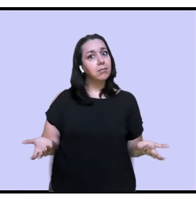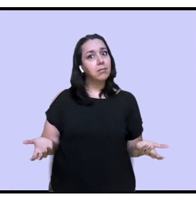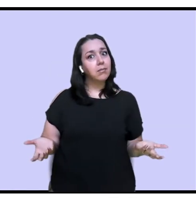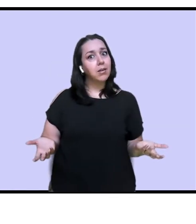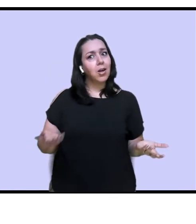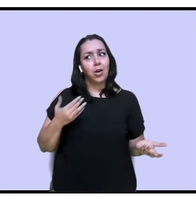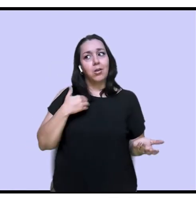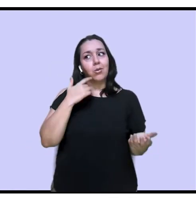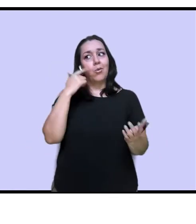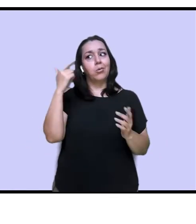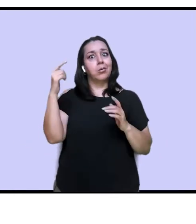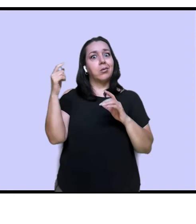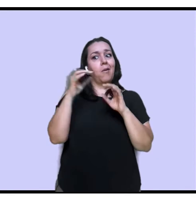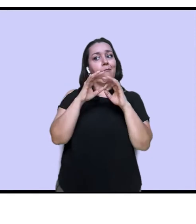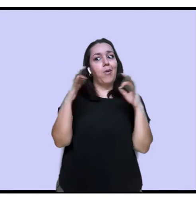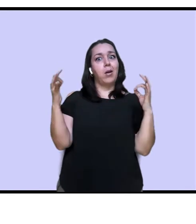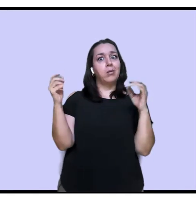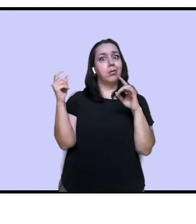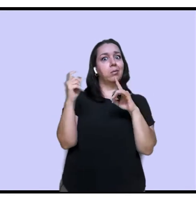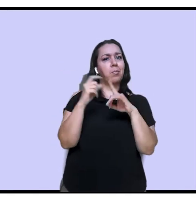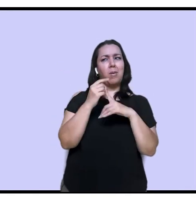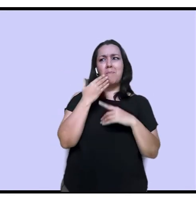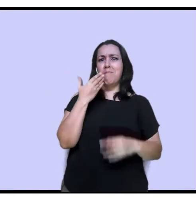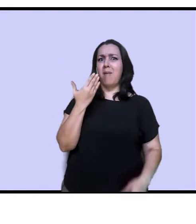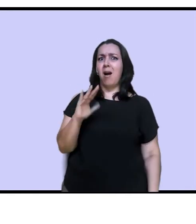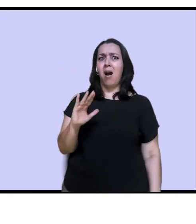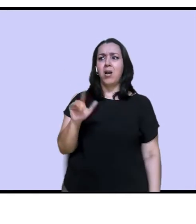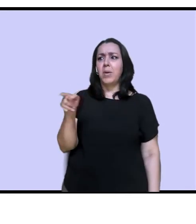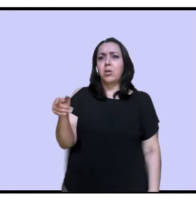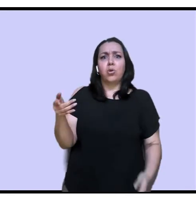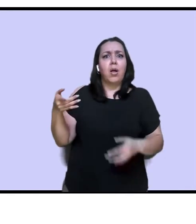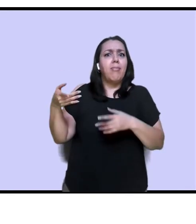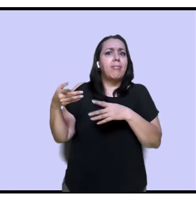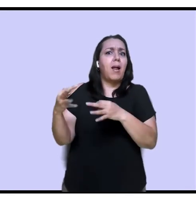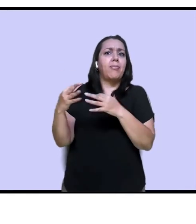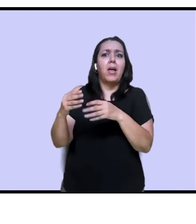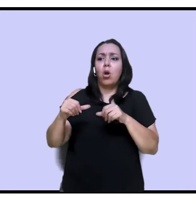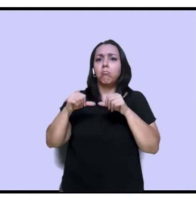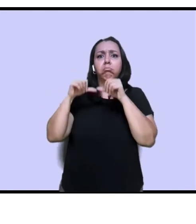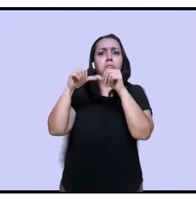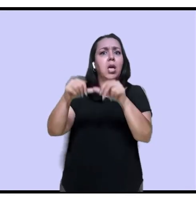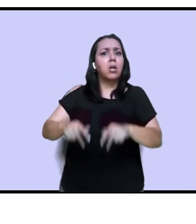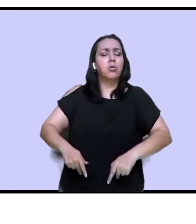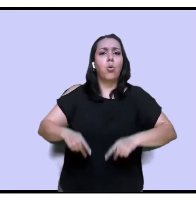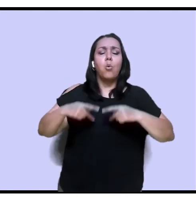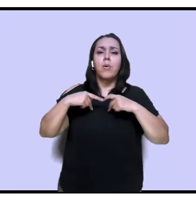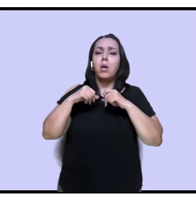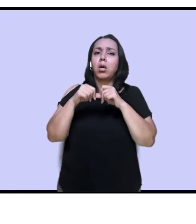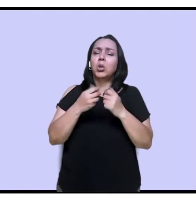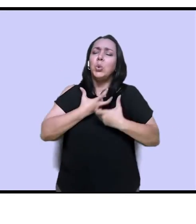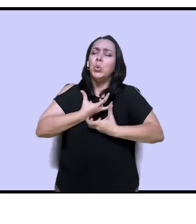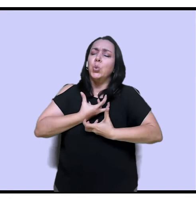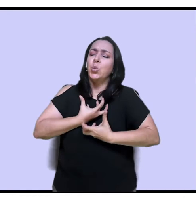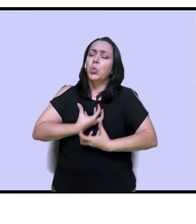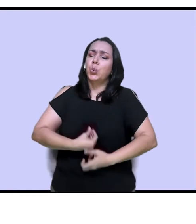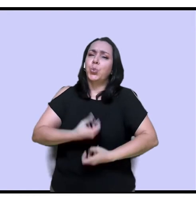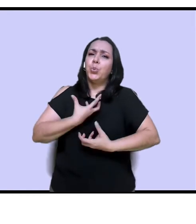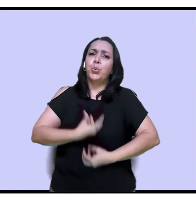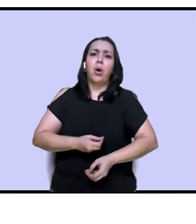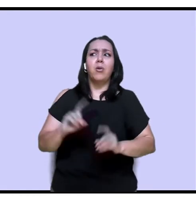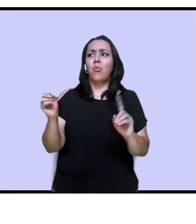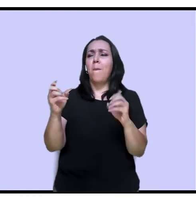está muy mal, ellos solo están tratando de seguir con su vida adelante. Además, han sufrido mucho y no merecen sufrir más acá.